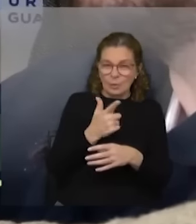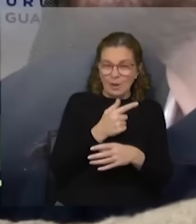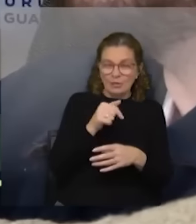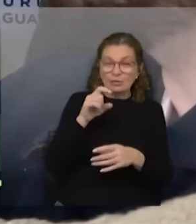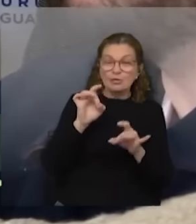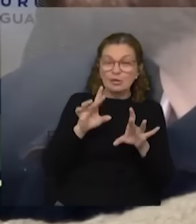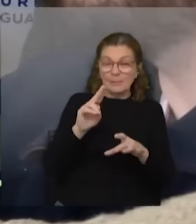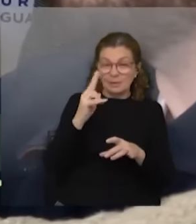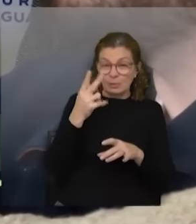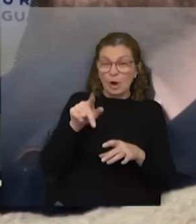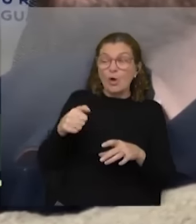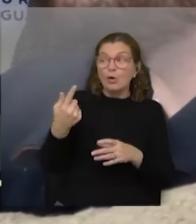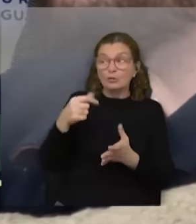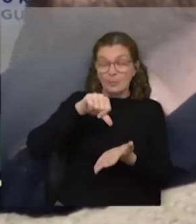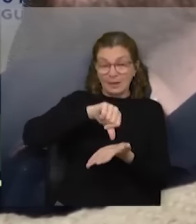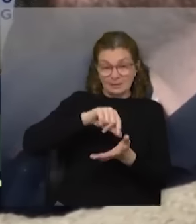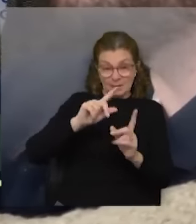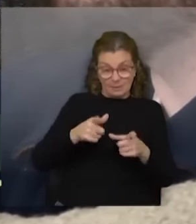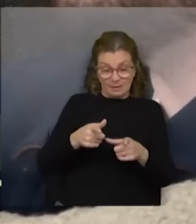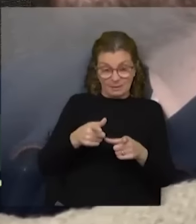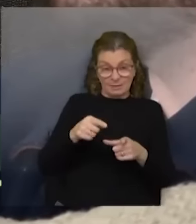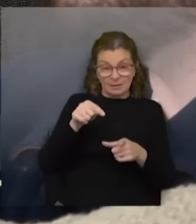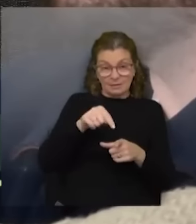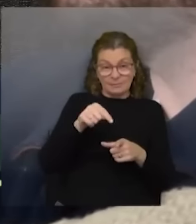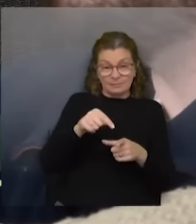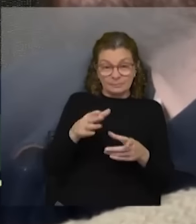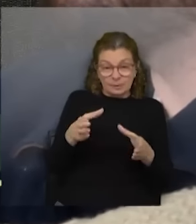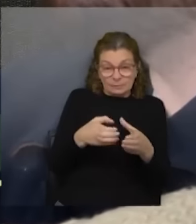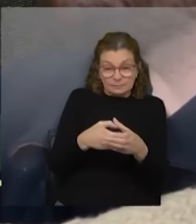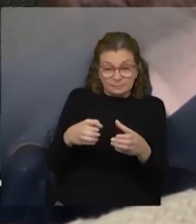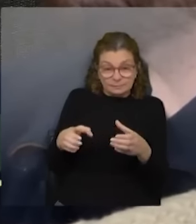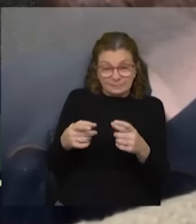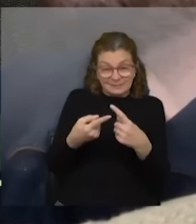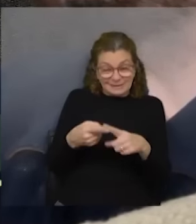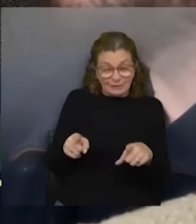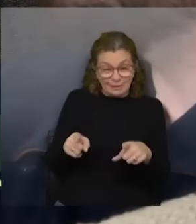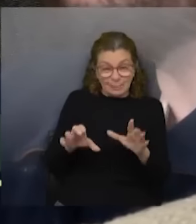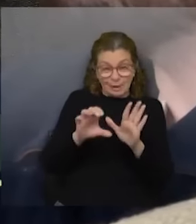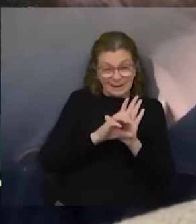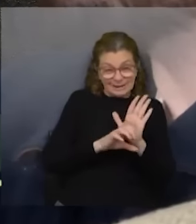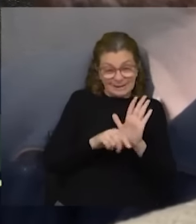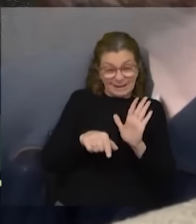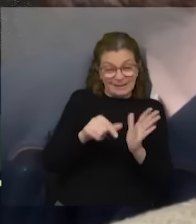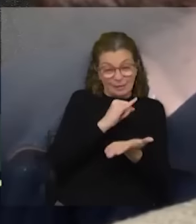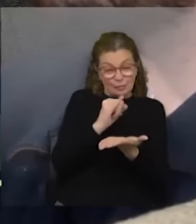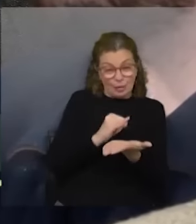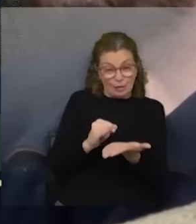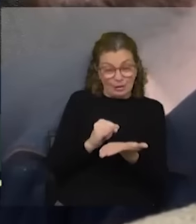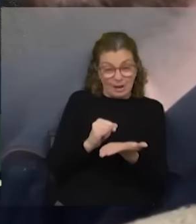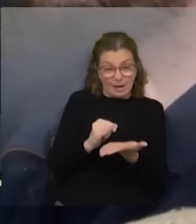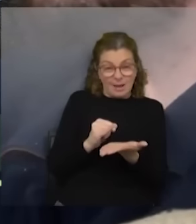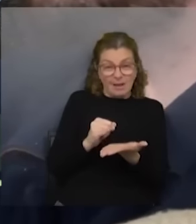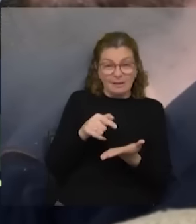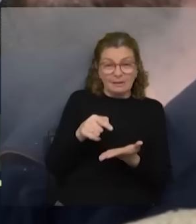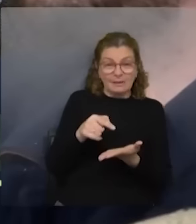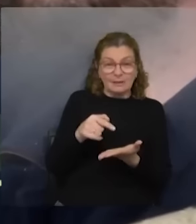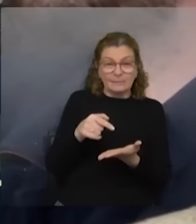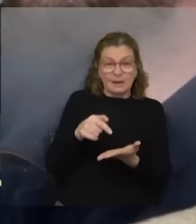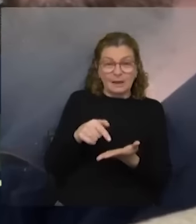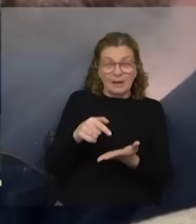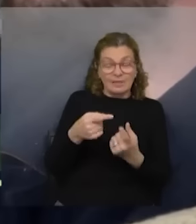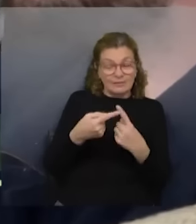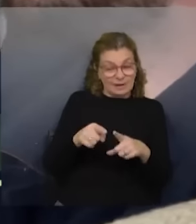Uruguay sino que la tienen en otros países aquello es bastante particular y muy característico de esa zona acá tenemos eh